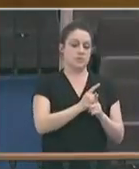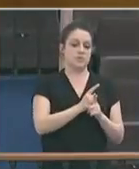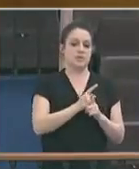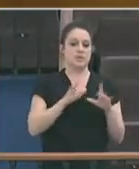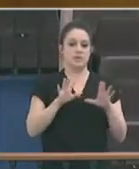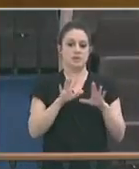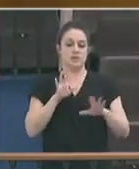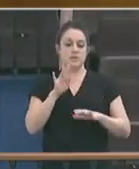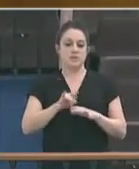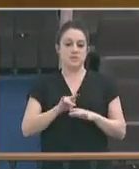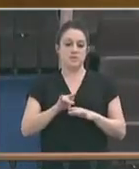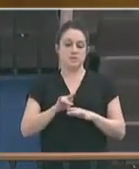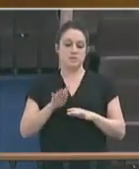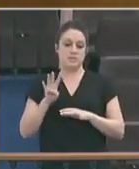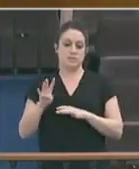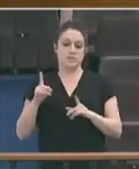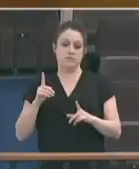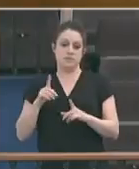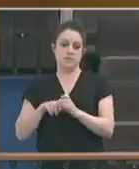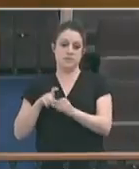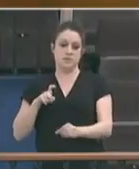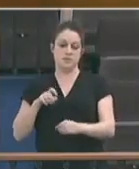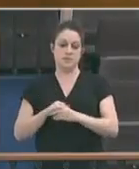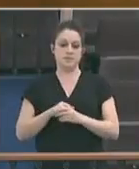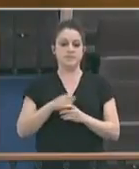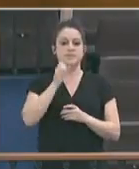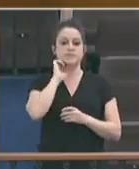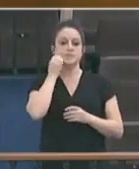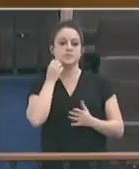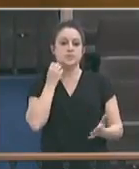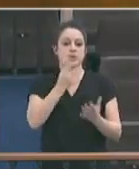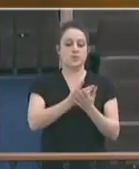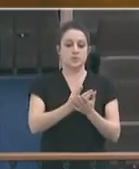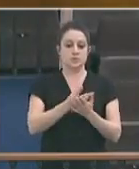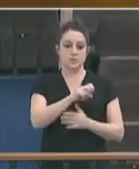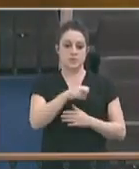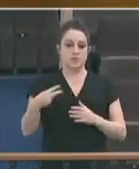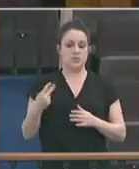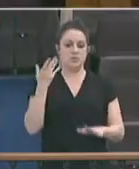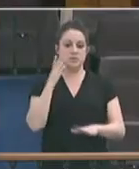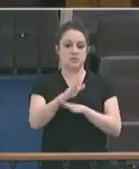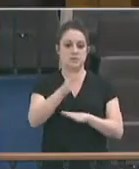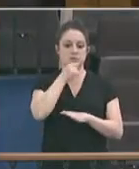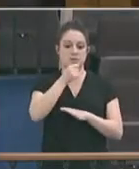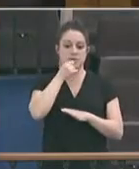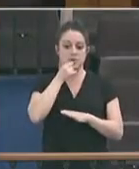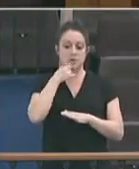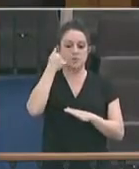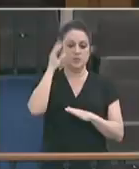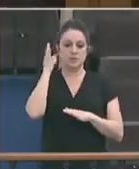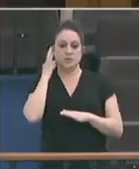abstenciones. En tercer lugar, se somete a votación la propuesta de resolución presentada por el Grupo Parlamentario Socialista. Diputados y diputadas que votan a